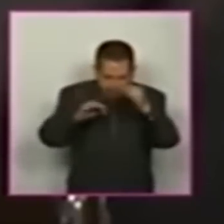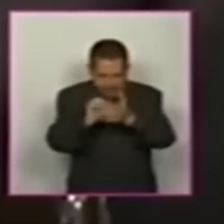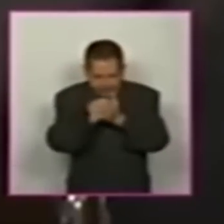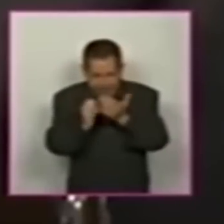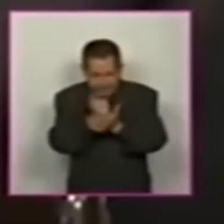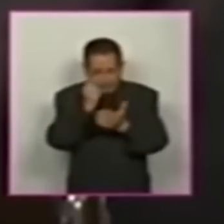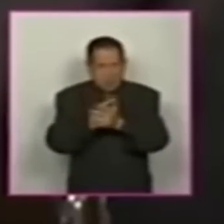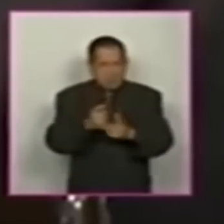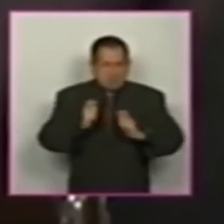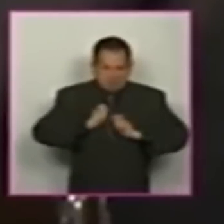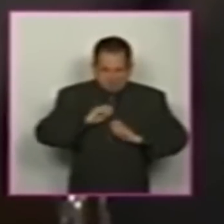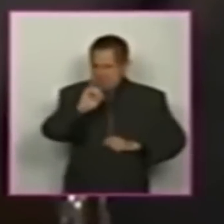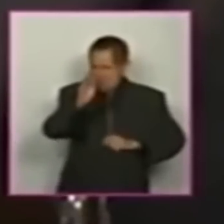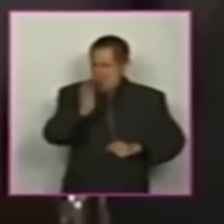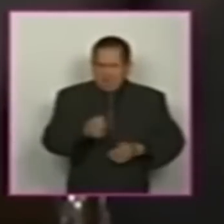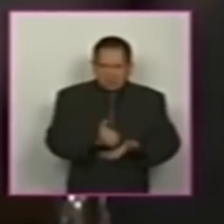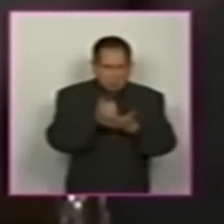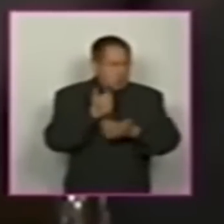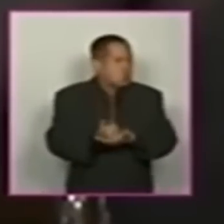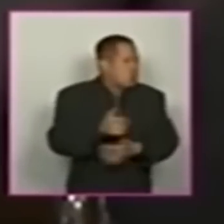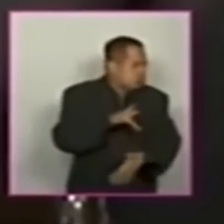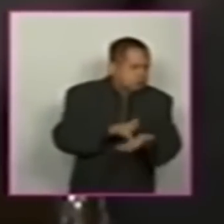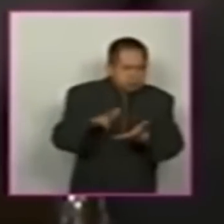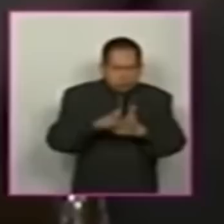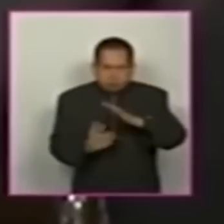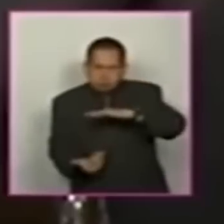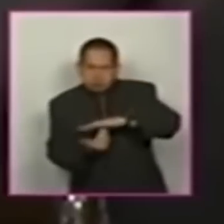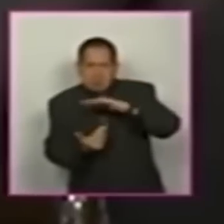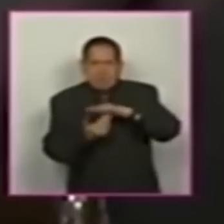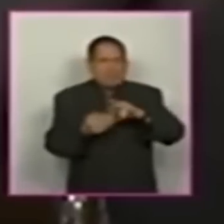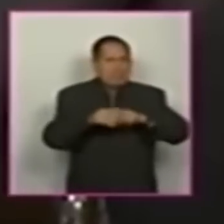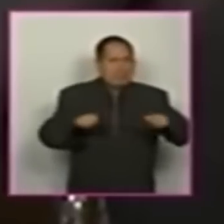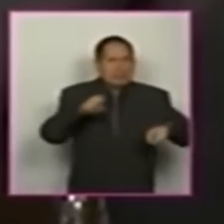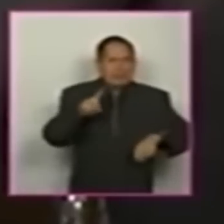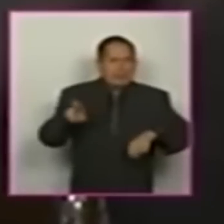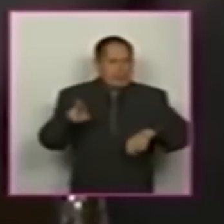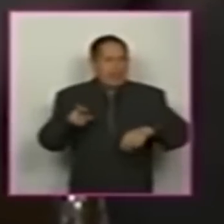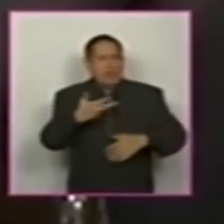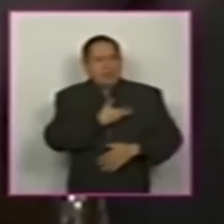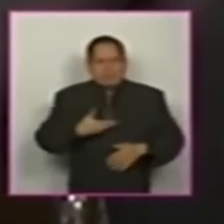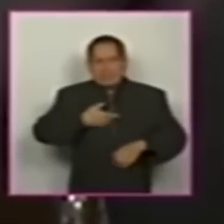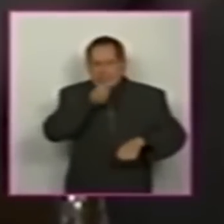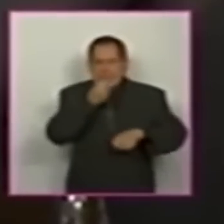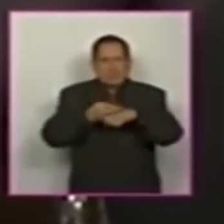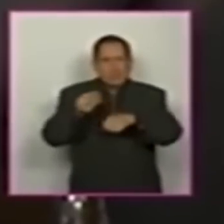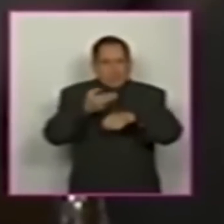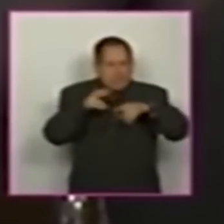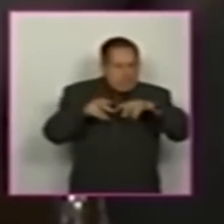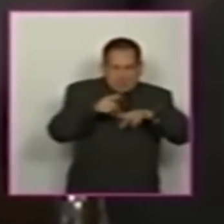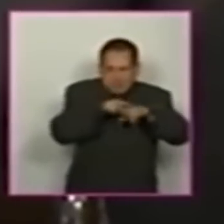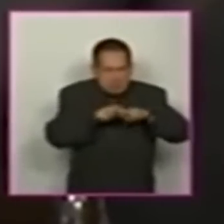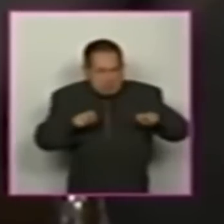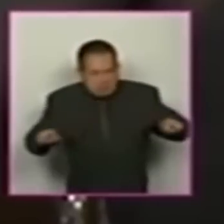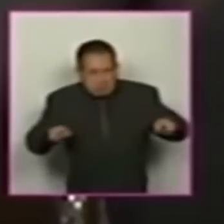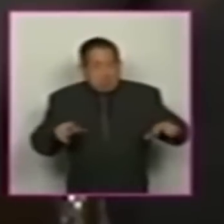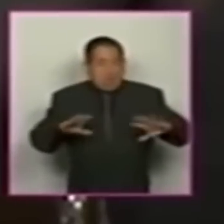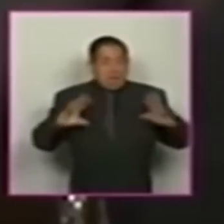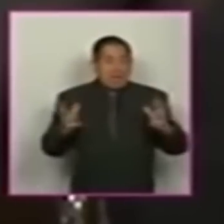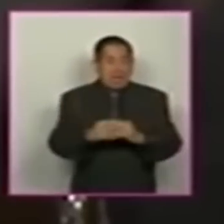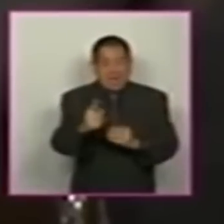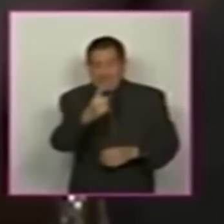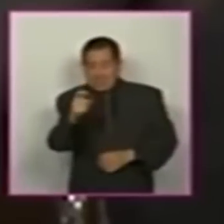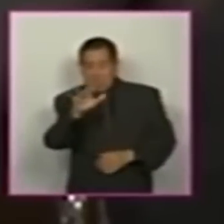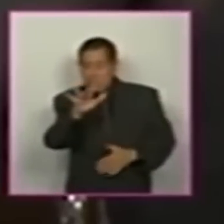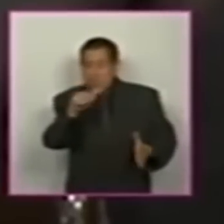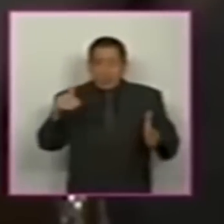formalice la notificación también al presidente. Pero no se formaliza porque no hay nadie que lo reciba. Pero yo creo que hay que buscar vías alternas. El derecho